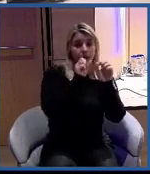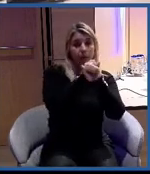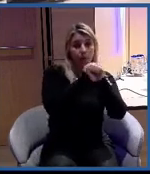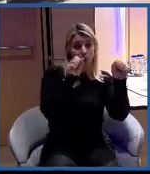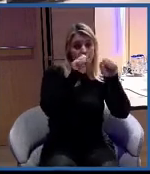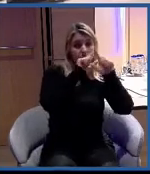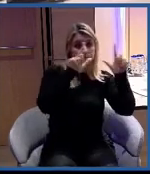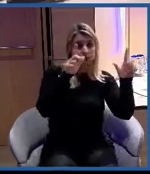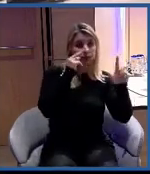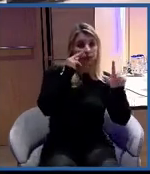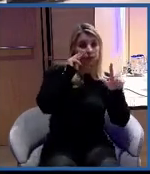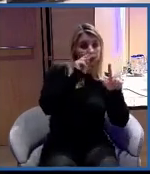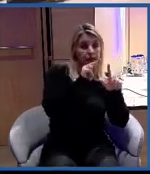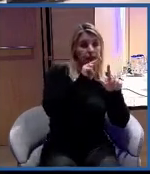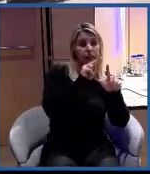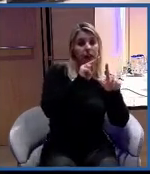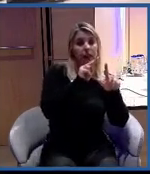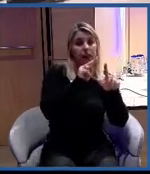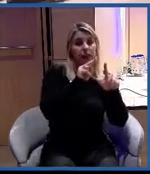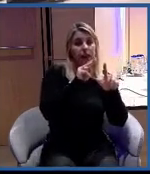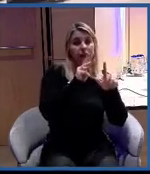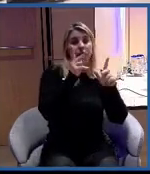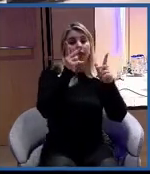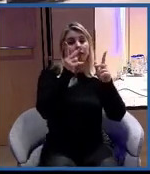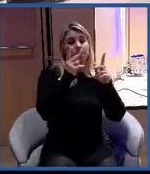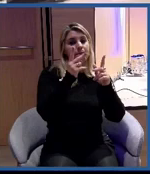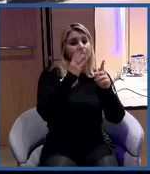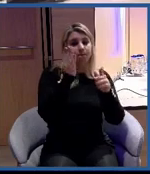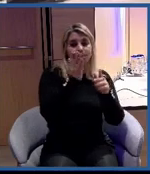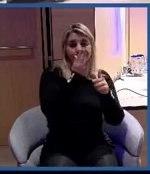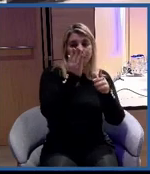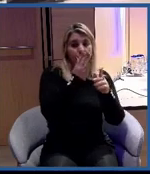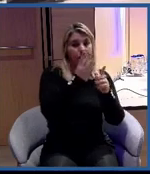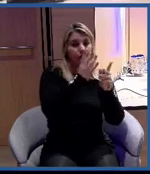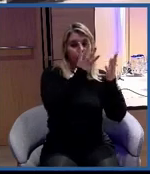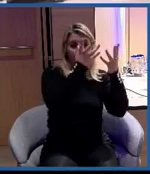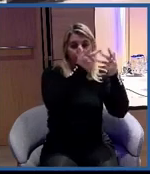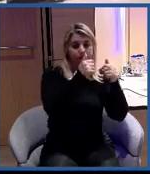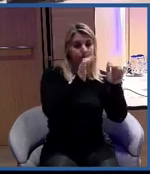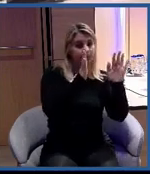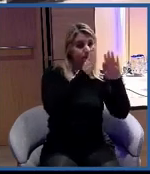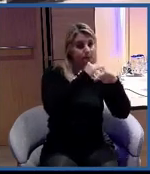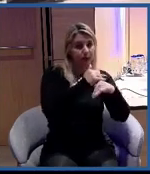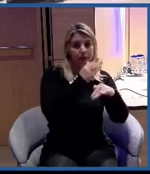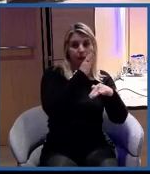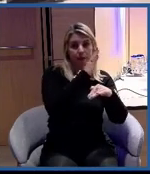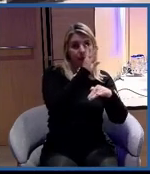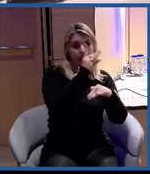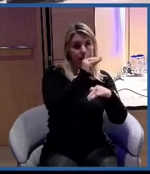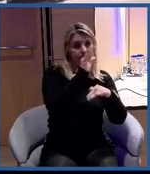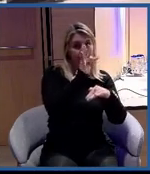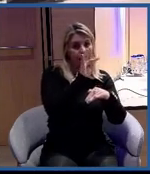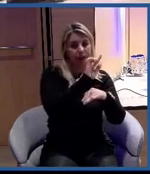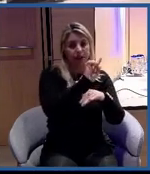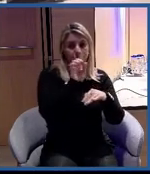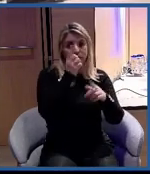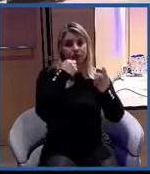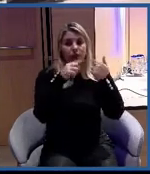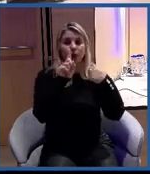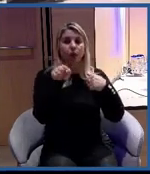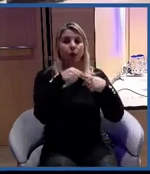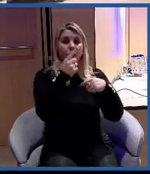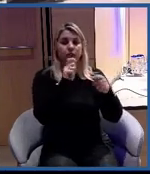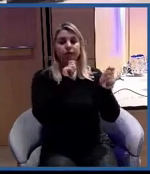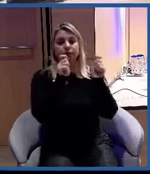quizás no va a poder procesar si está toda en pdf tenerla en un formato más feliz y para